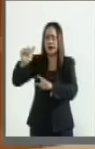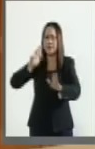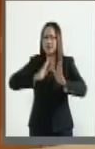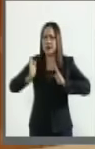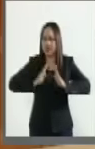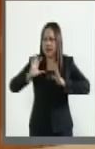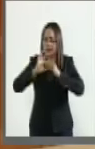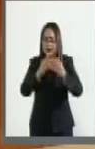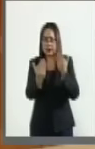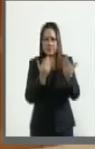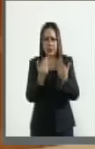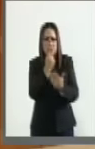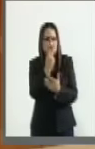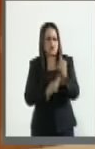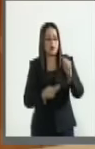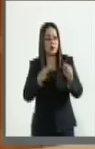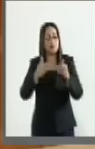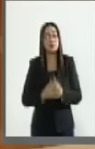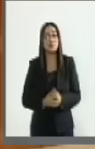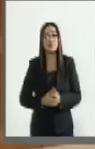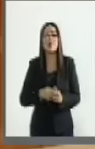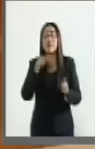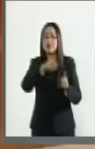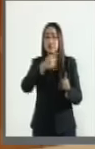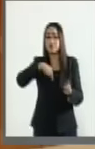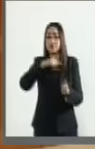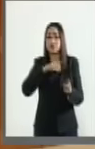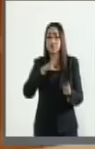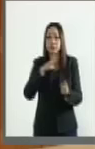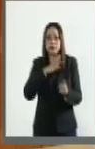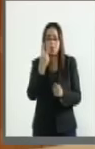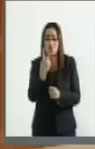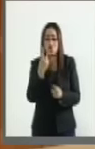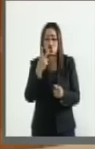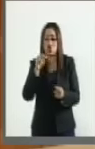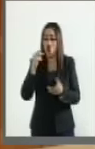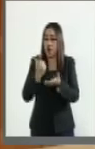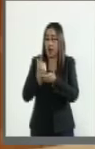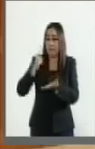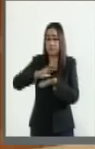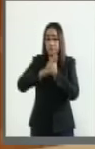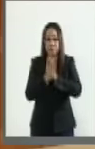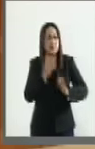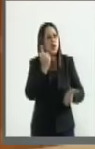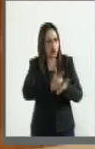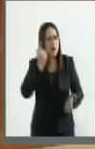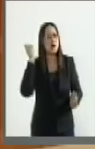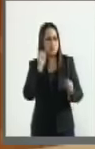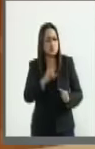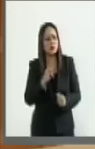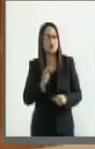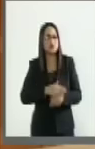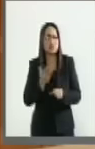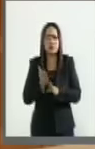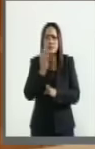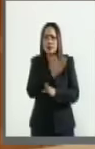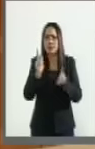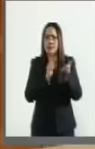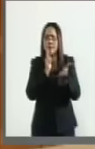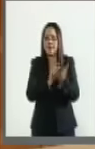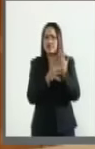las Fuerzas Armadas. En dos supuestos, hemos convertido dos delitos no graves a graves, pues antes nuestro ordenamiento